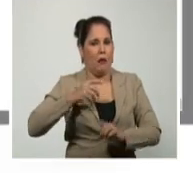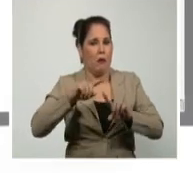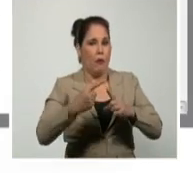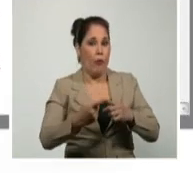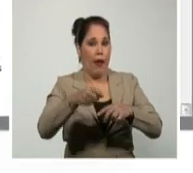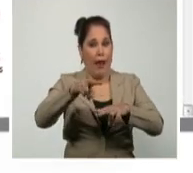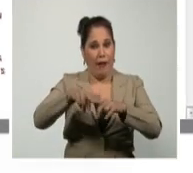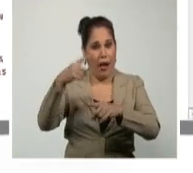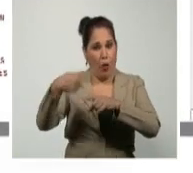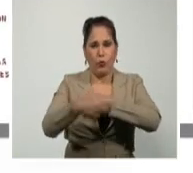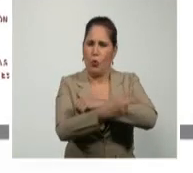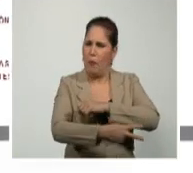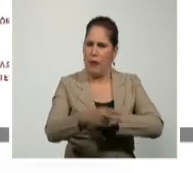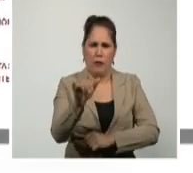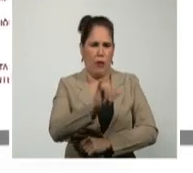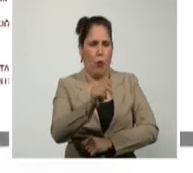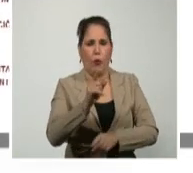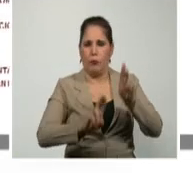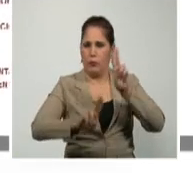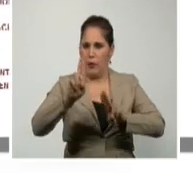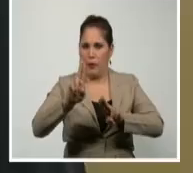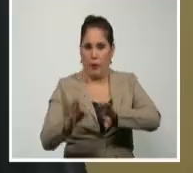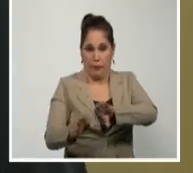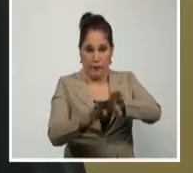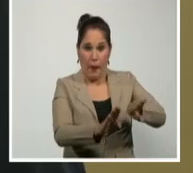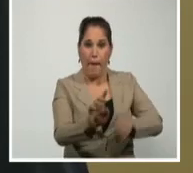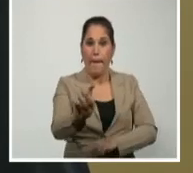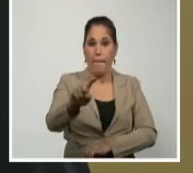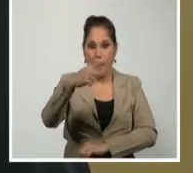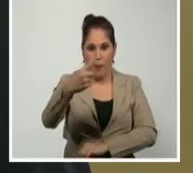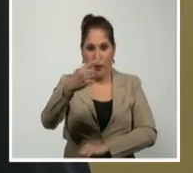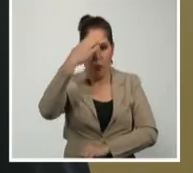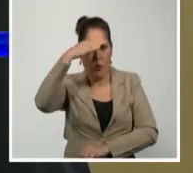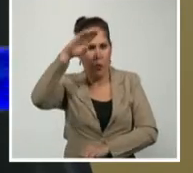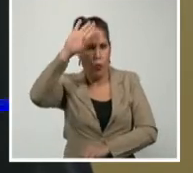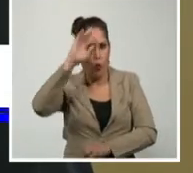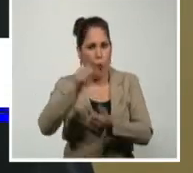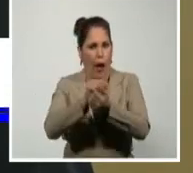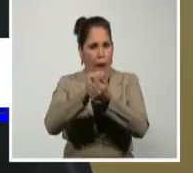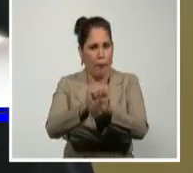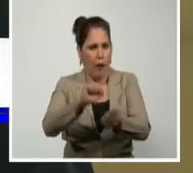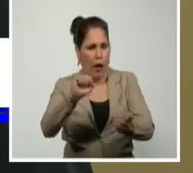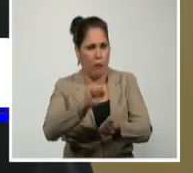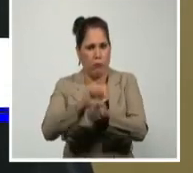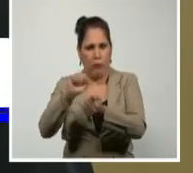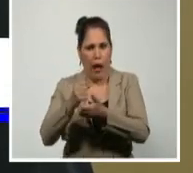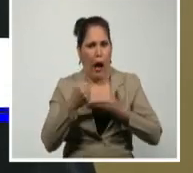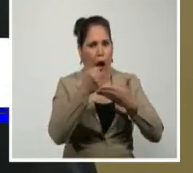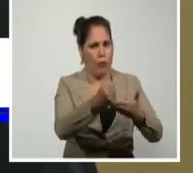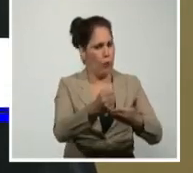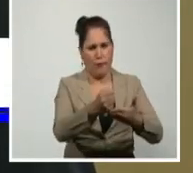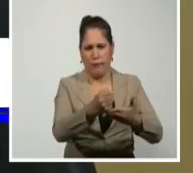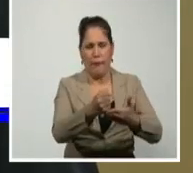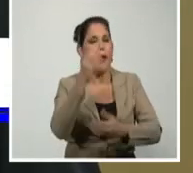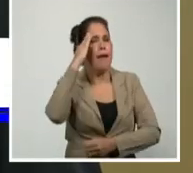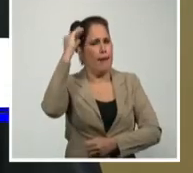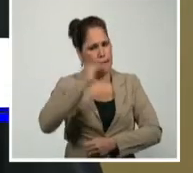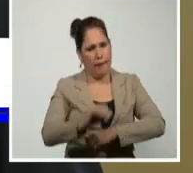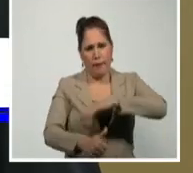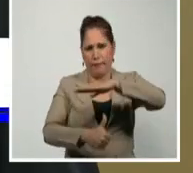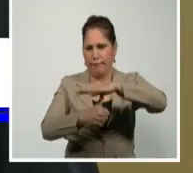Habana. En primer lugar, Cuba no es un país patrocinador del terrorismo. Eso lo conoce el presidente de los Estados